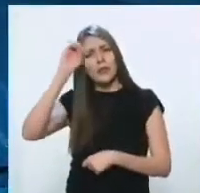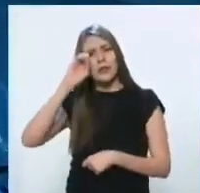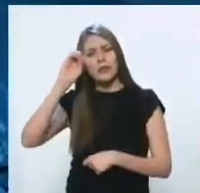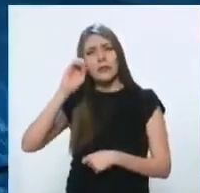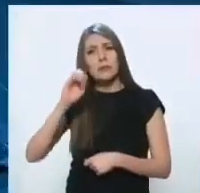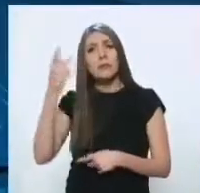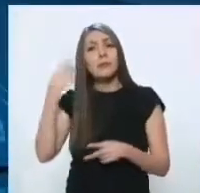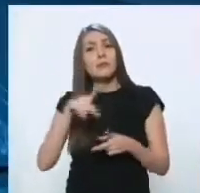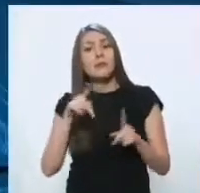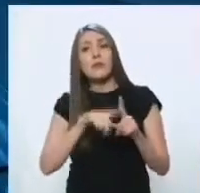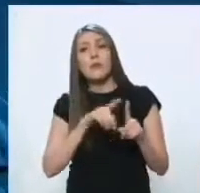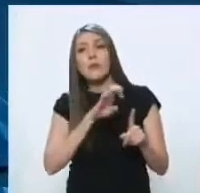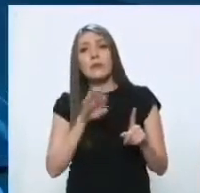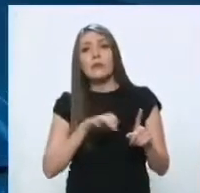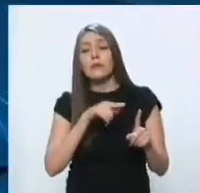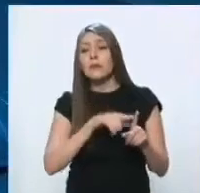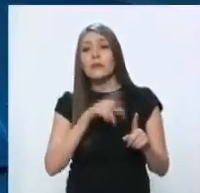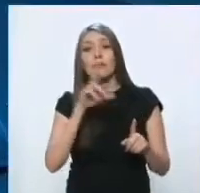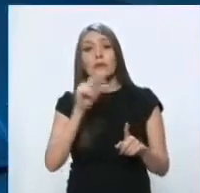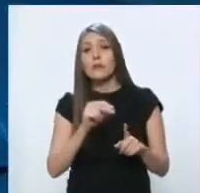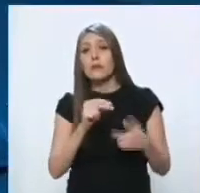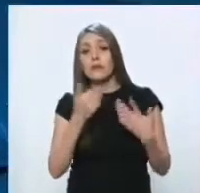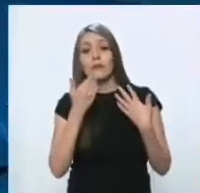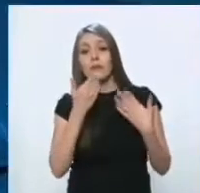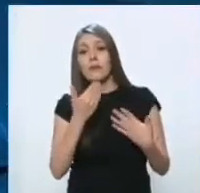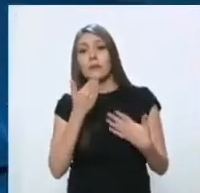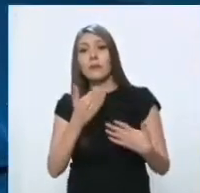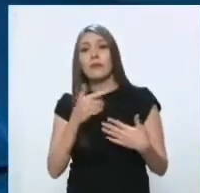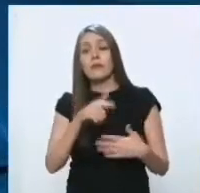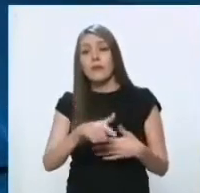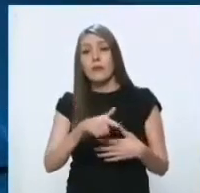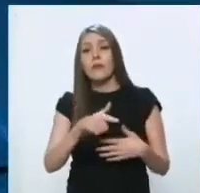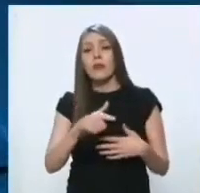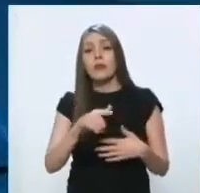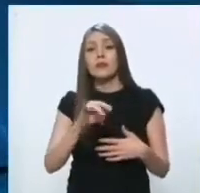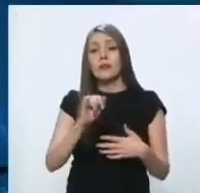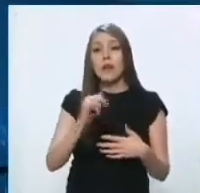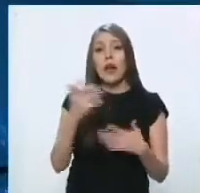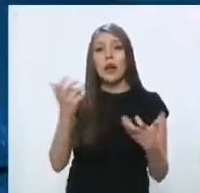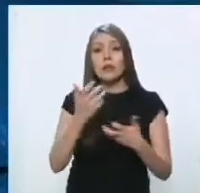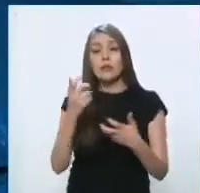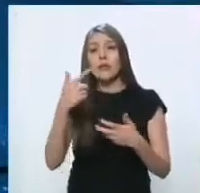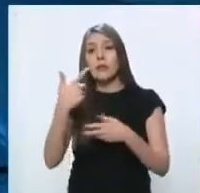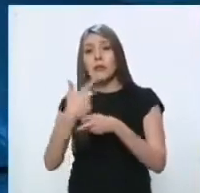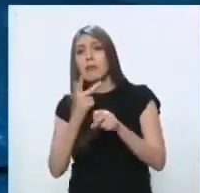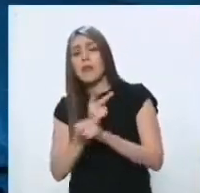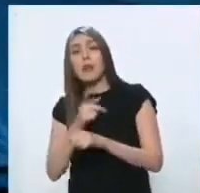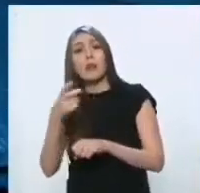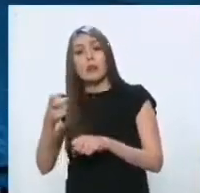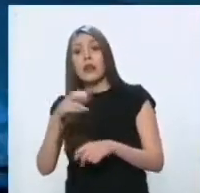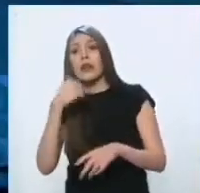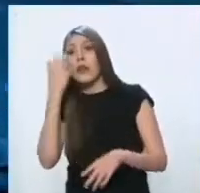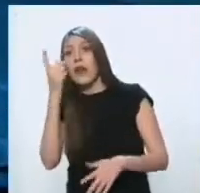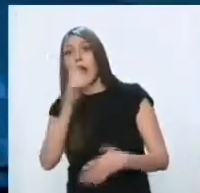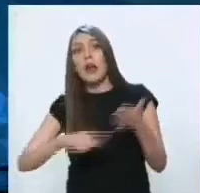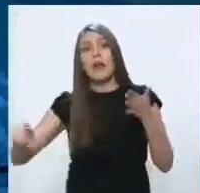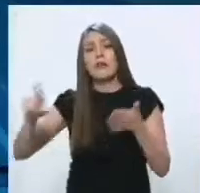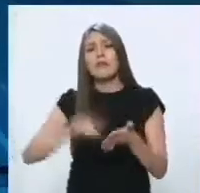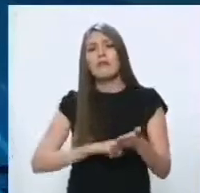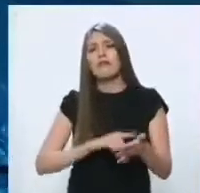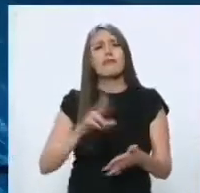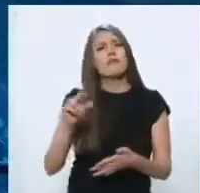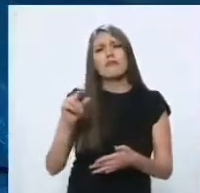no aprueba algo que se diga en los medios de comunicación, eso sea censura. Eso de ninguna manera es censura. Censura es lo que le pasó a